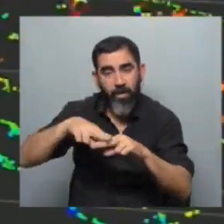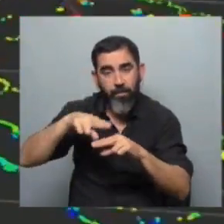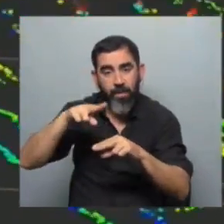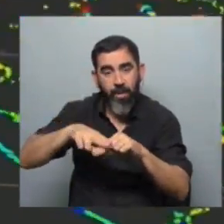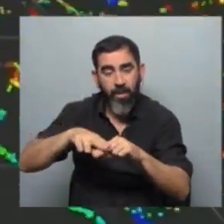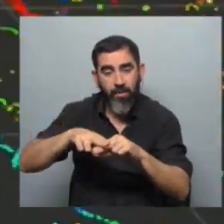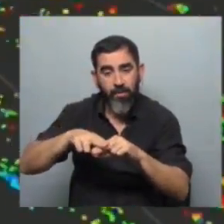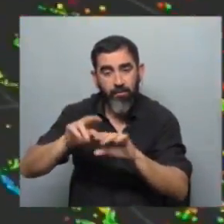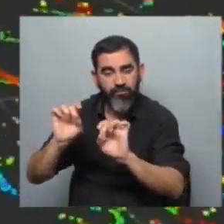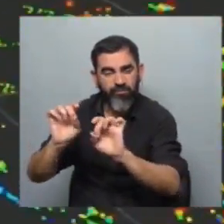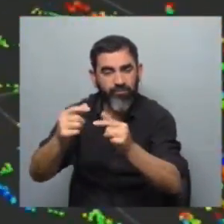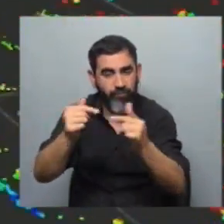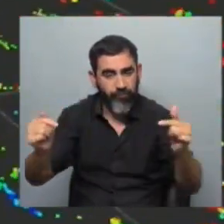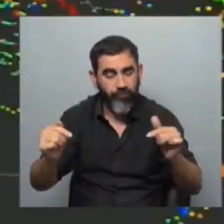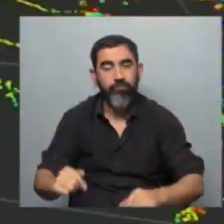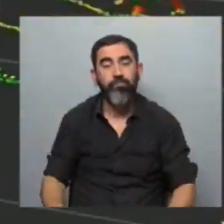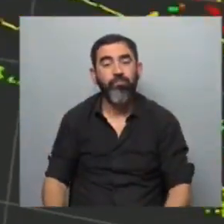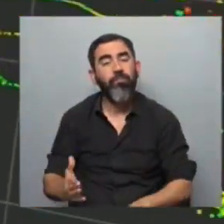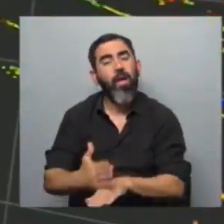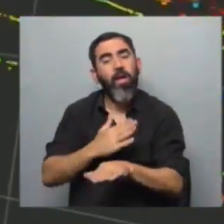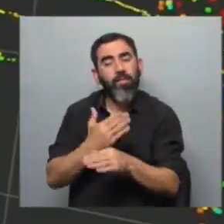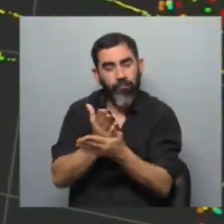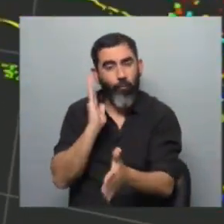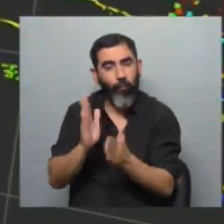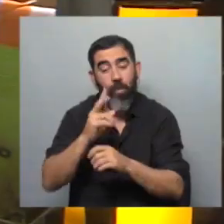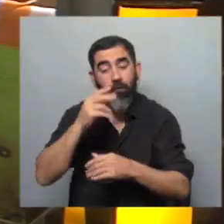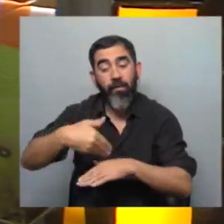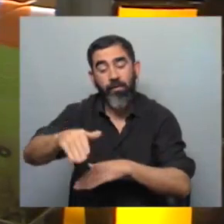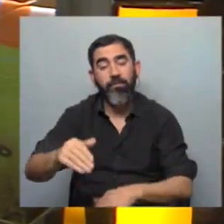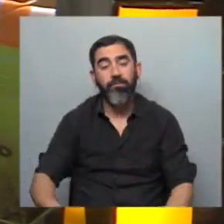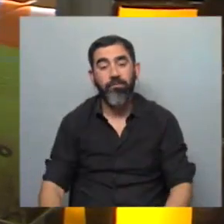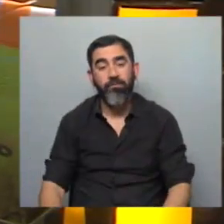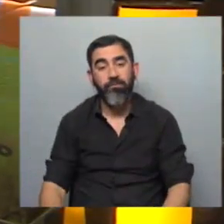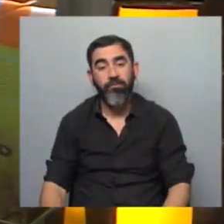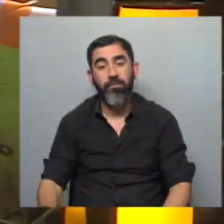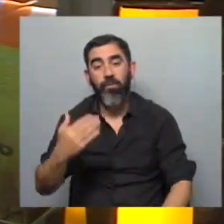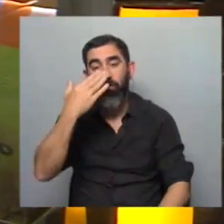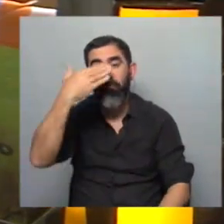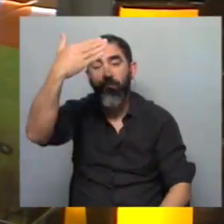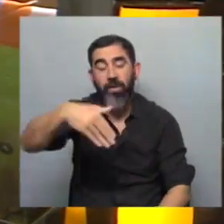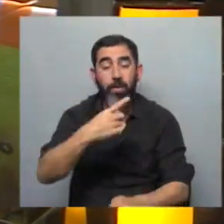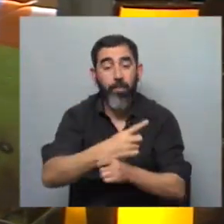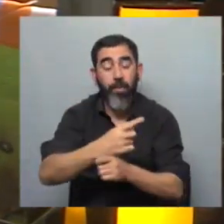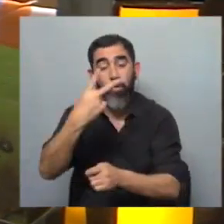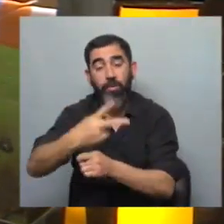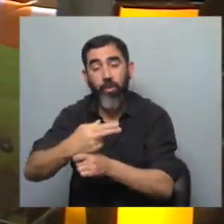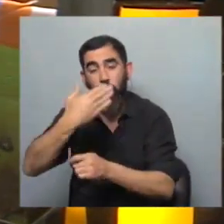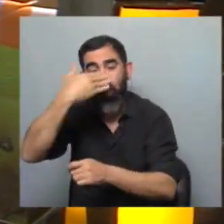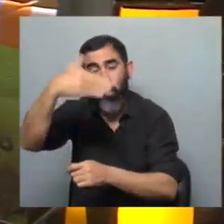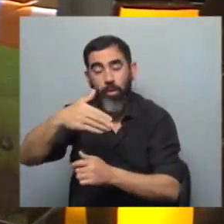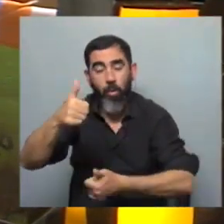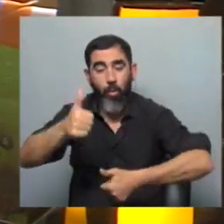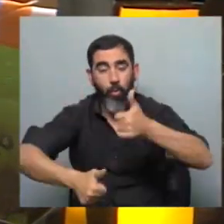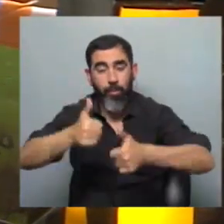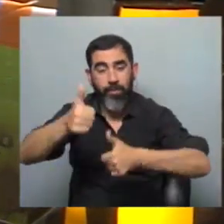se realizarán actividades abiertas y gratuitas que pretenden difundir las áreas de robótica e inteligencia artificial con presentaciones de